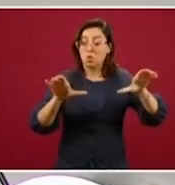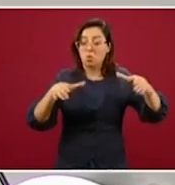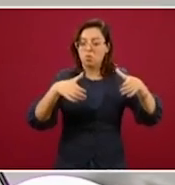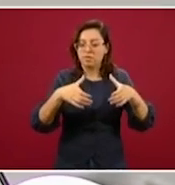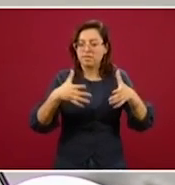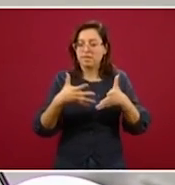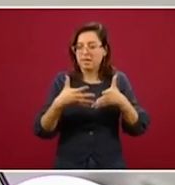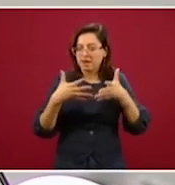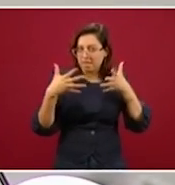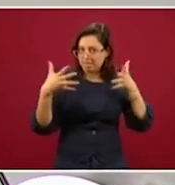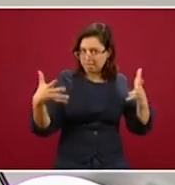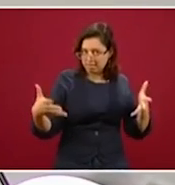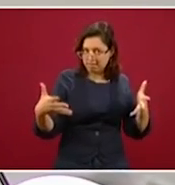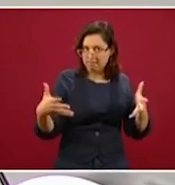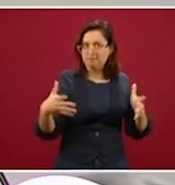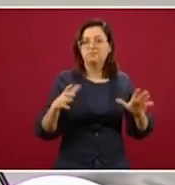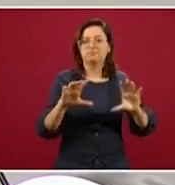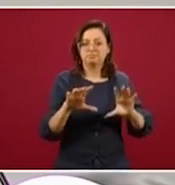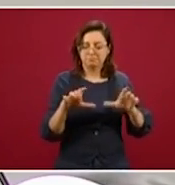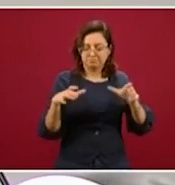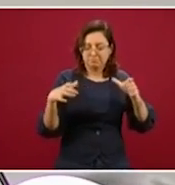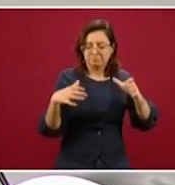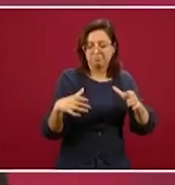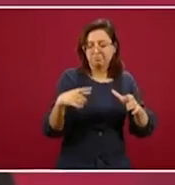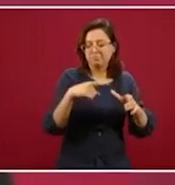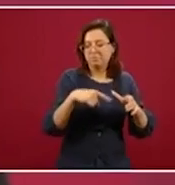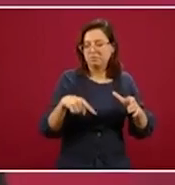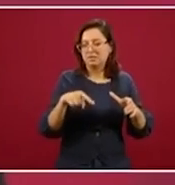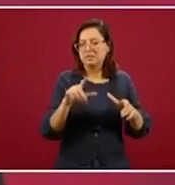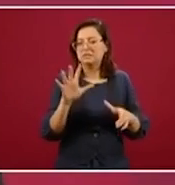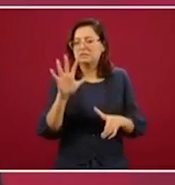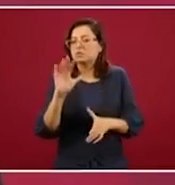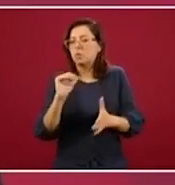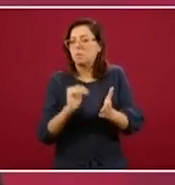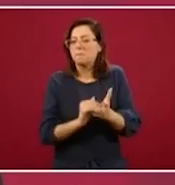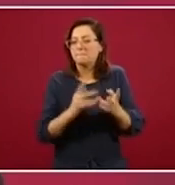grandes que pueden tener hasta 5,000